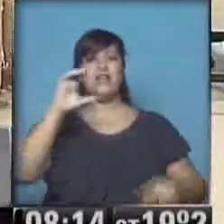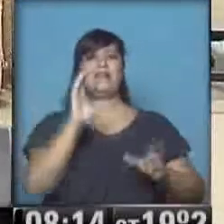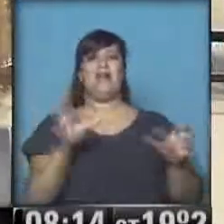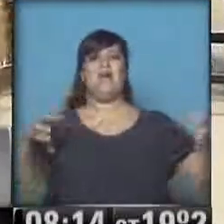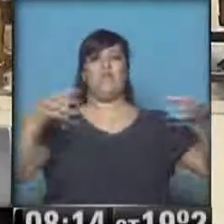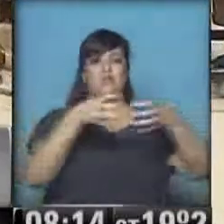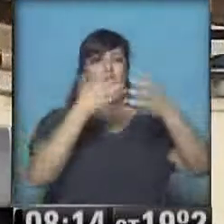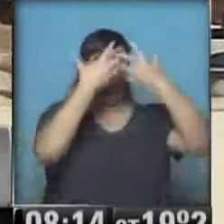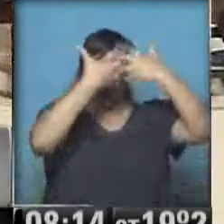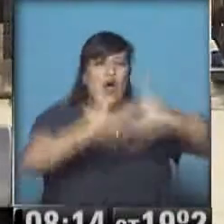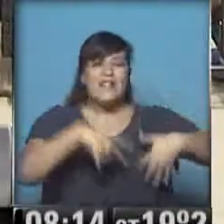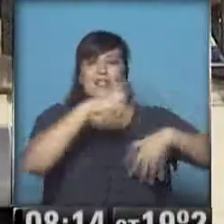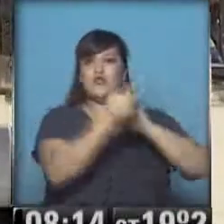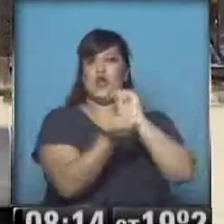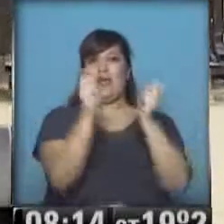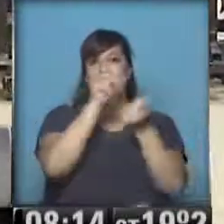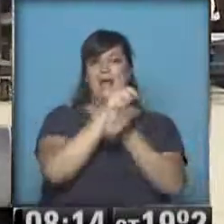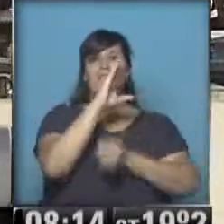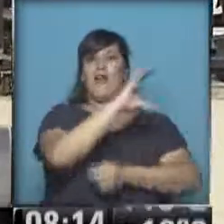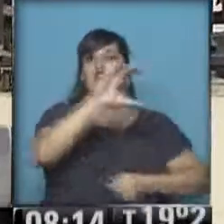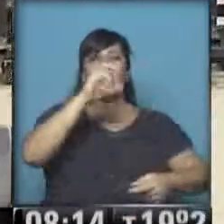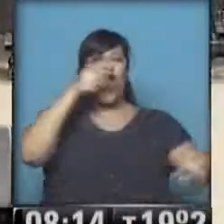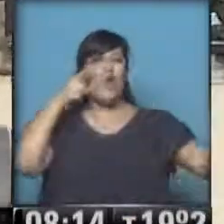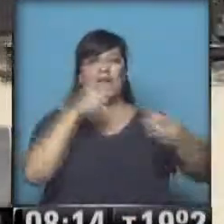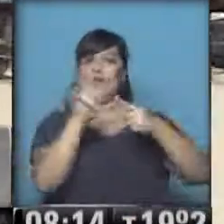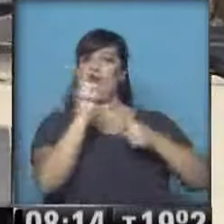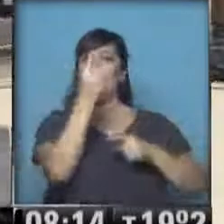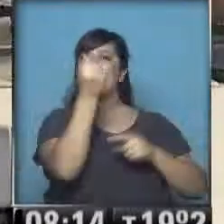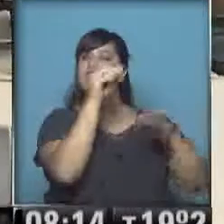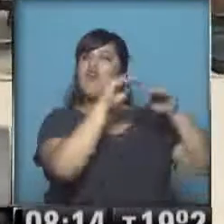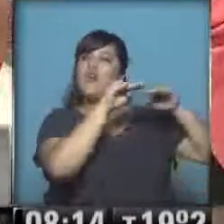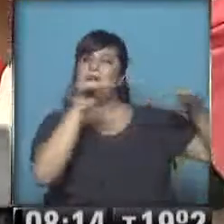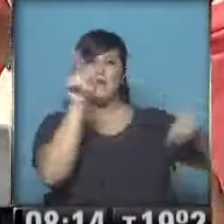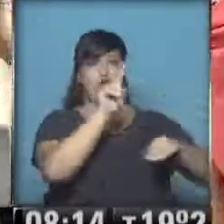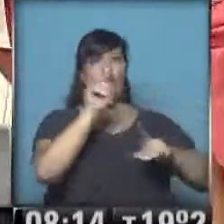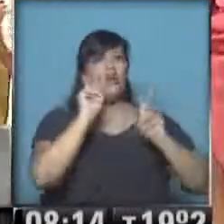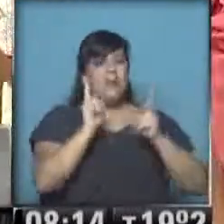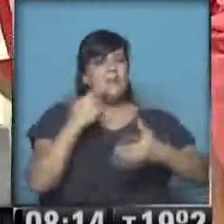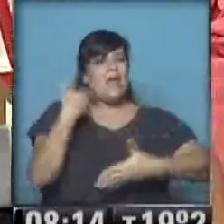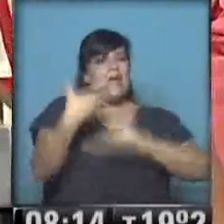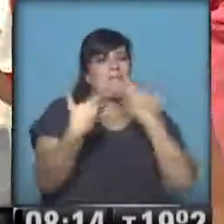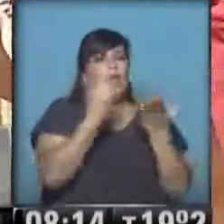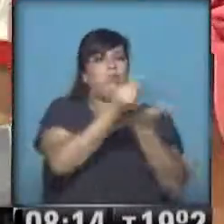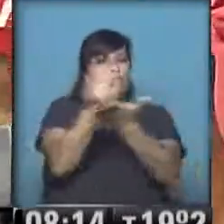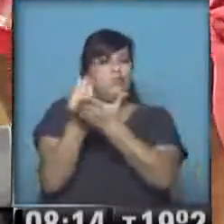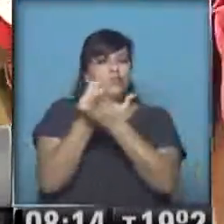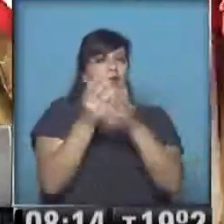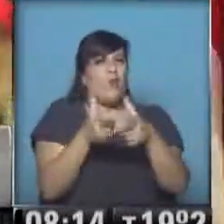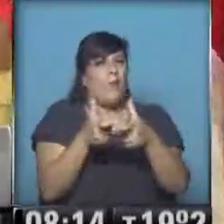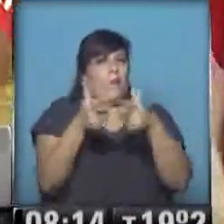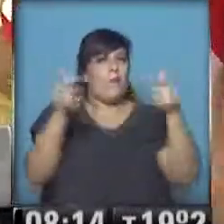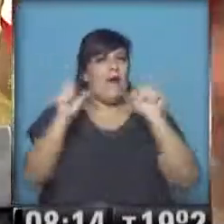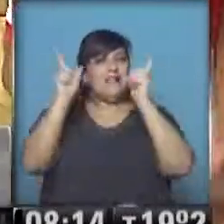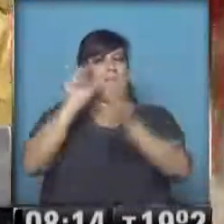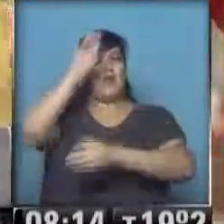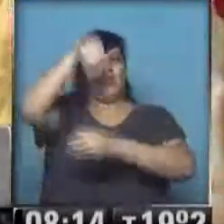el objetivo del Banco Central no es solamente la estabilidad de precios, sino que es el crecimiento, el empleo y la inclusión social.